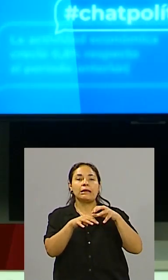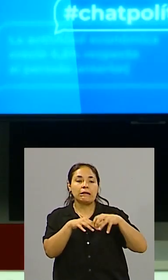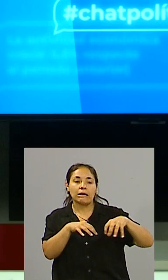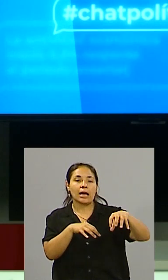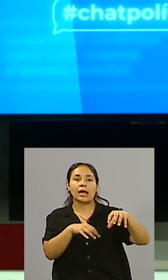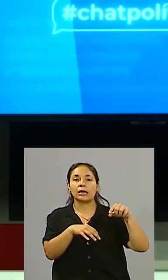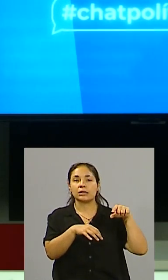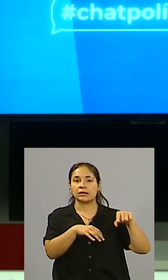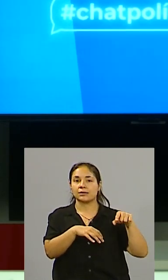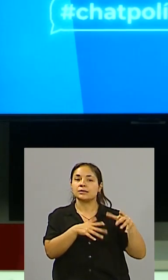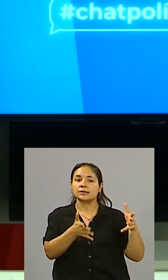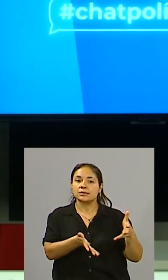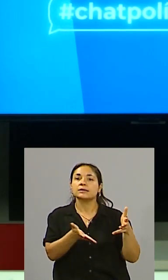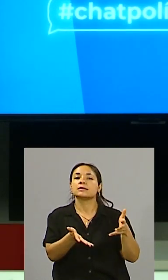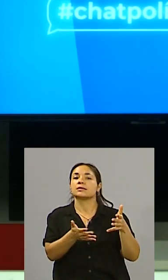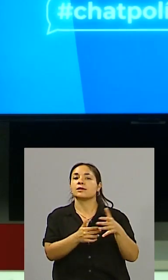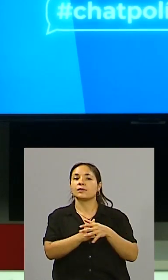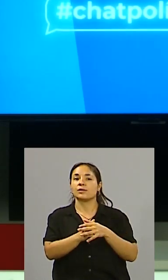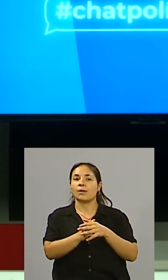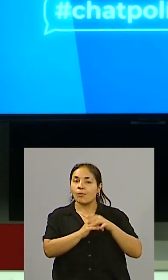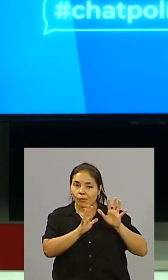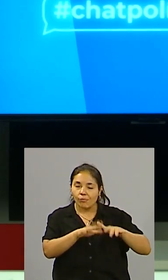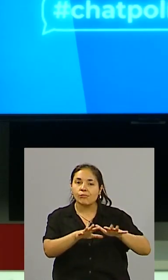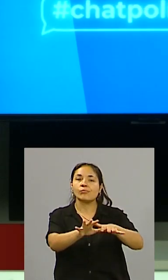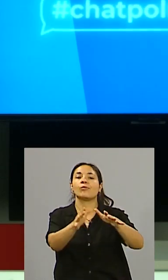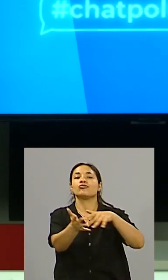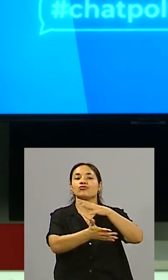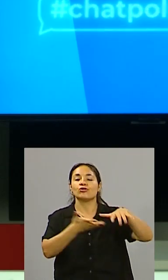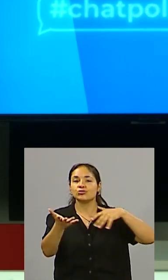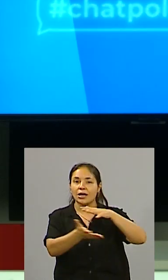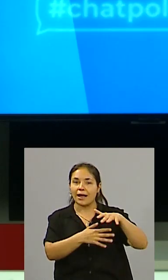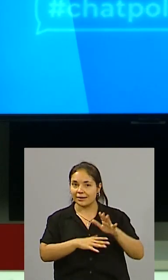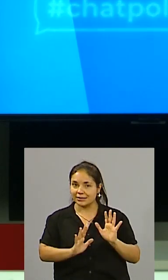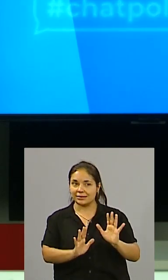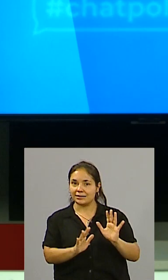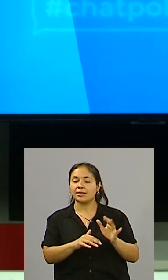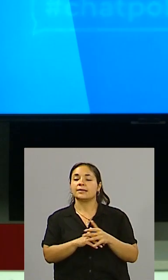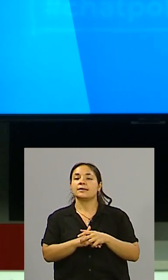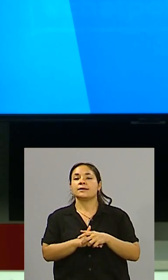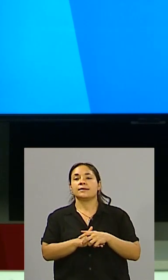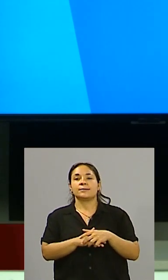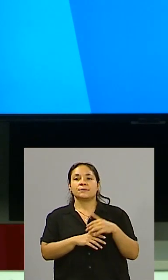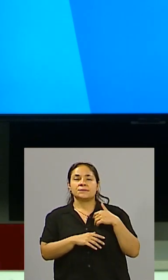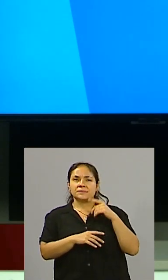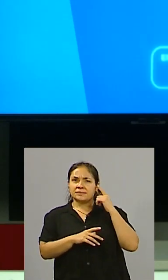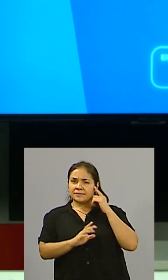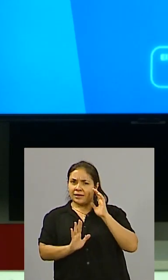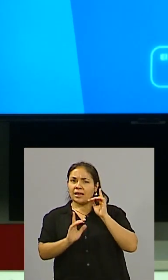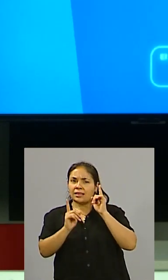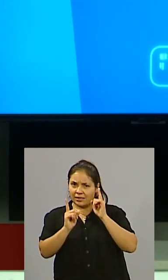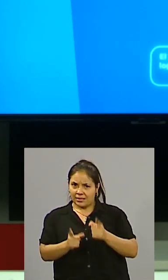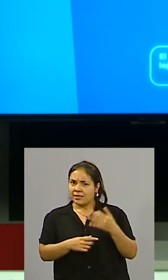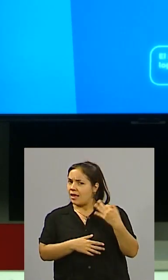de vuelta a determinadas manifestaciones sociales. Bueno, digo, también requiere de una